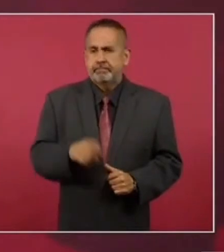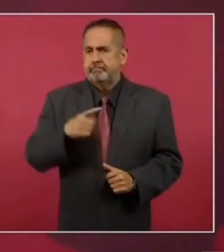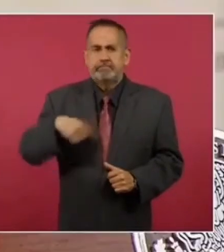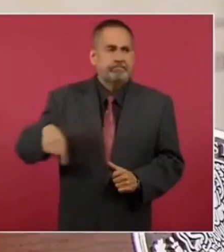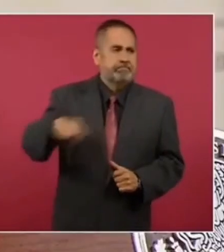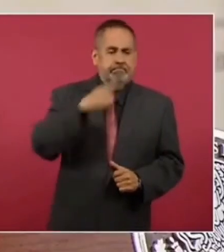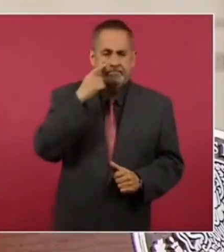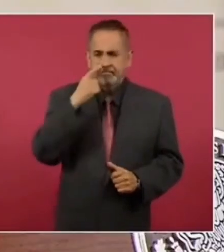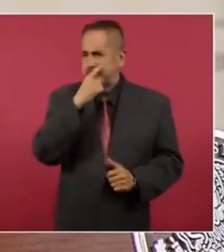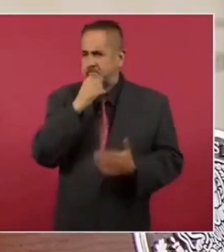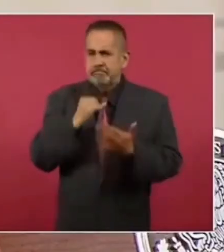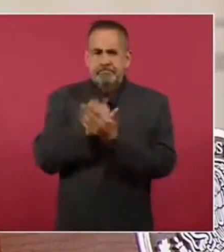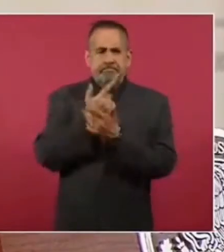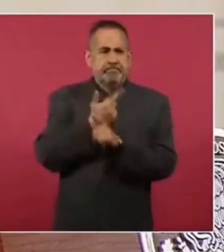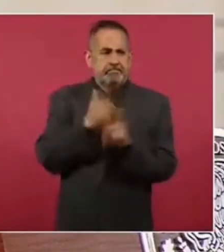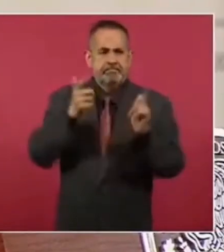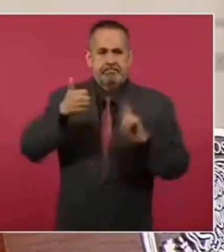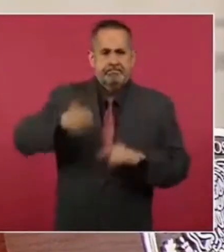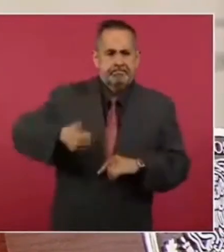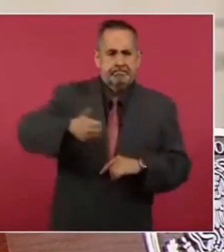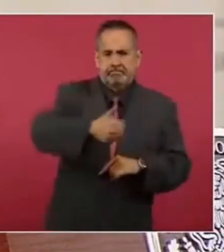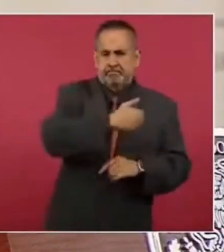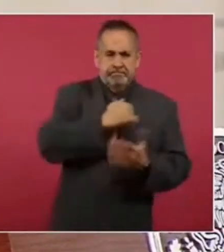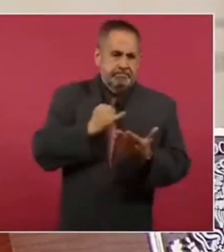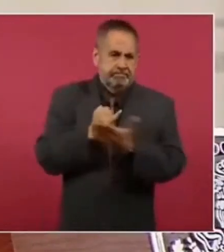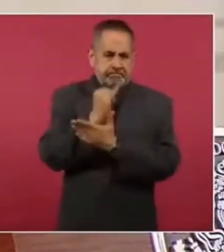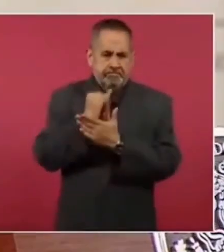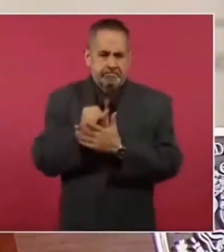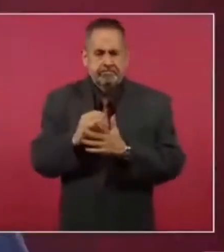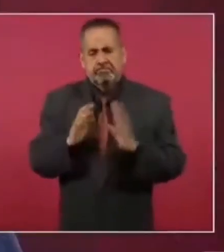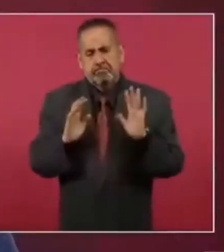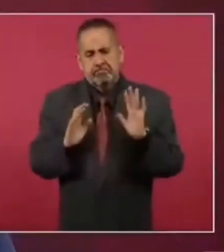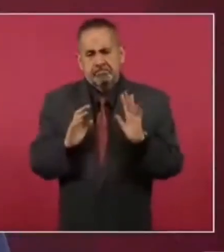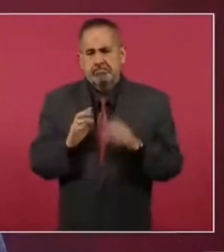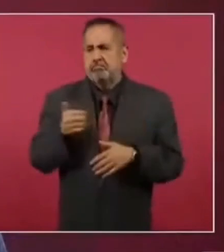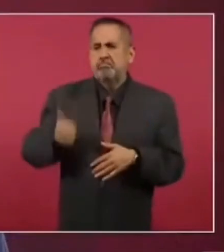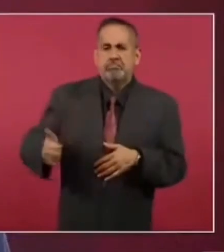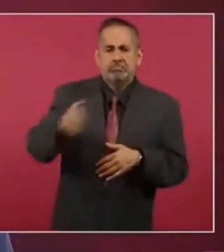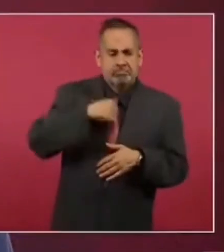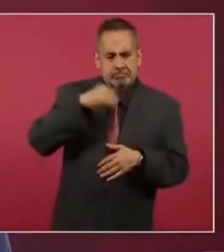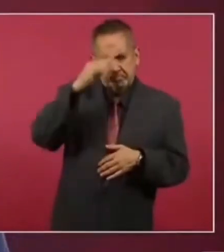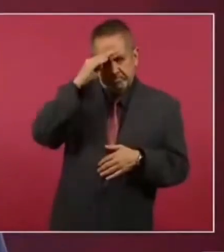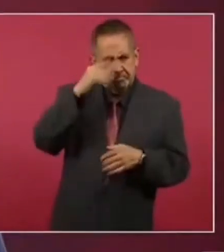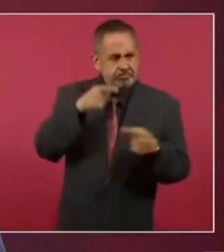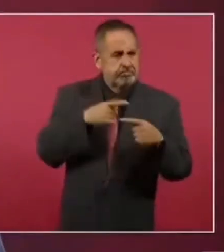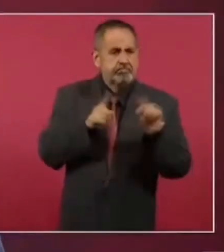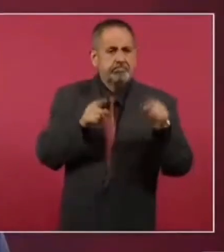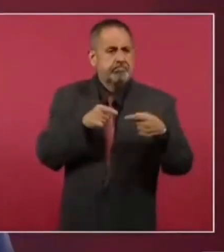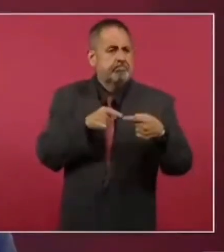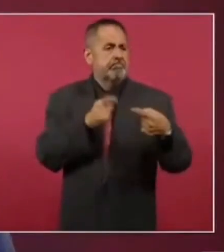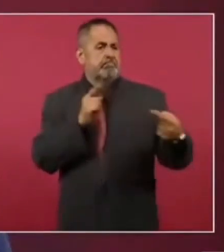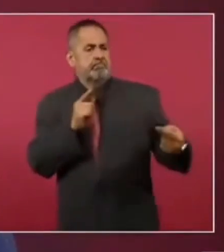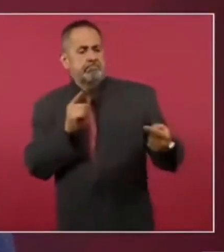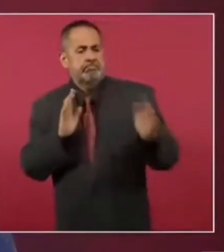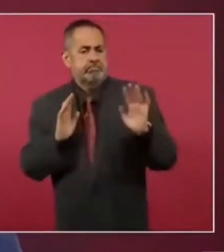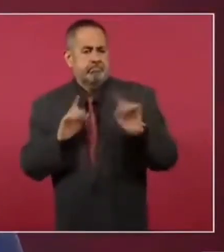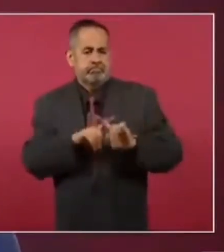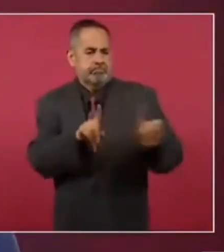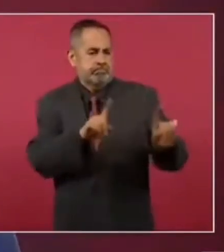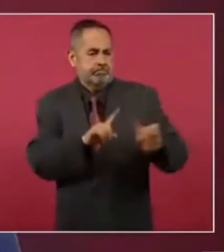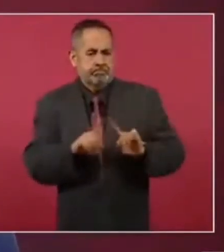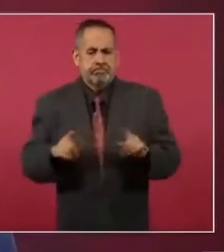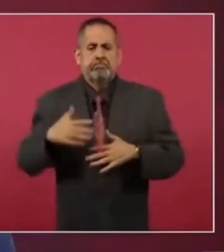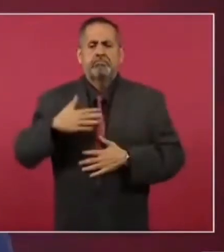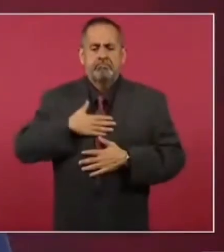democracia que tengamos posturas distintas. Yo